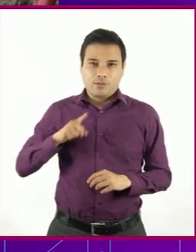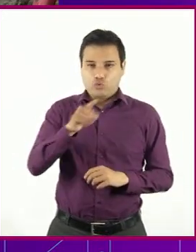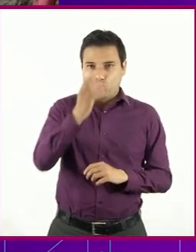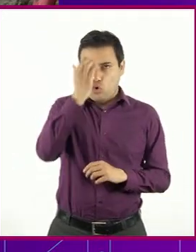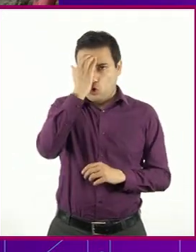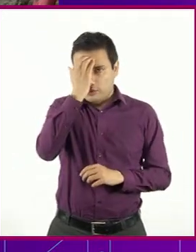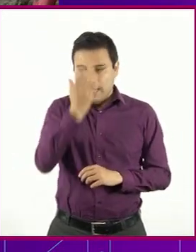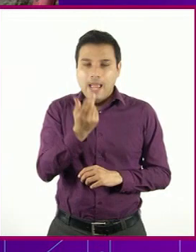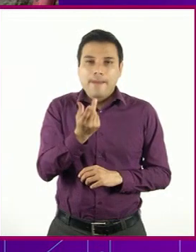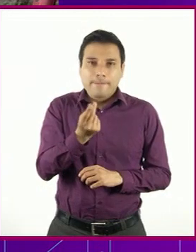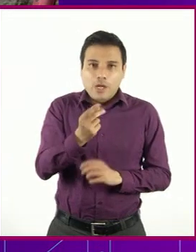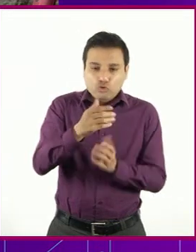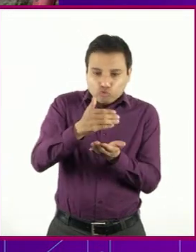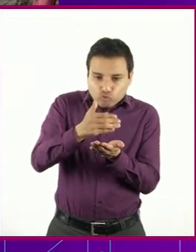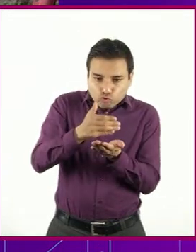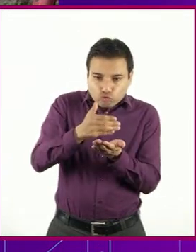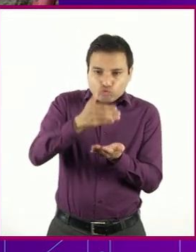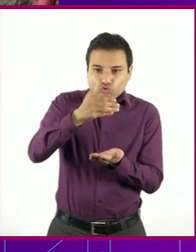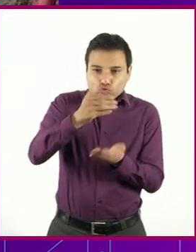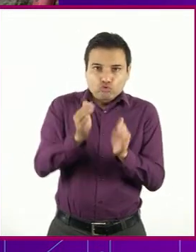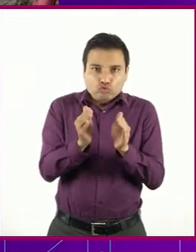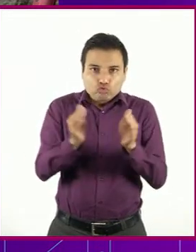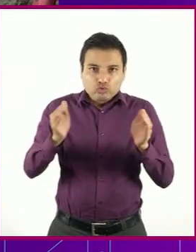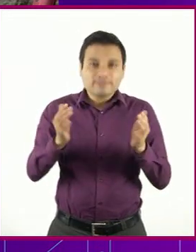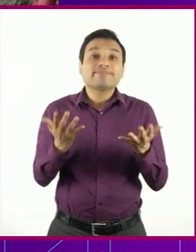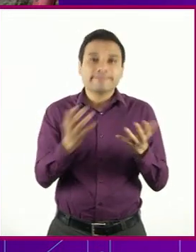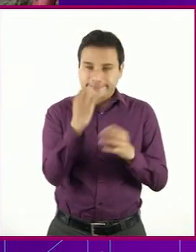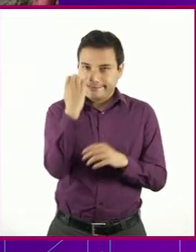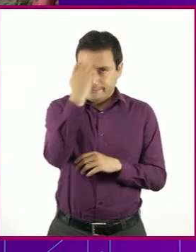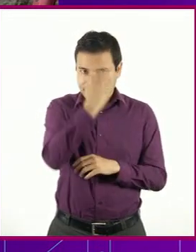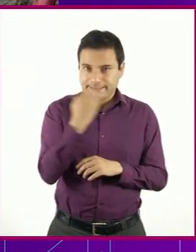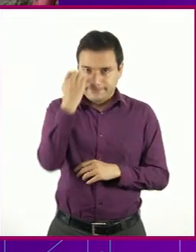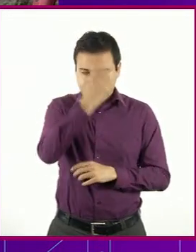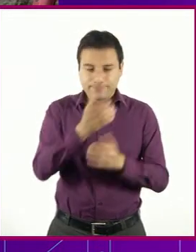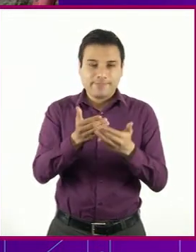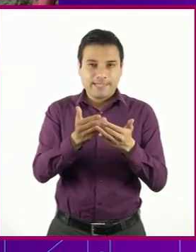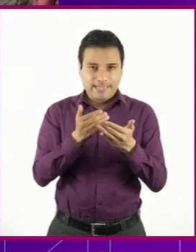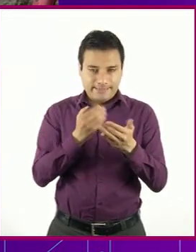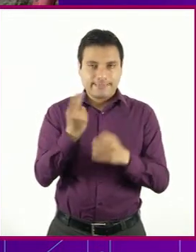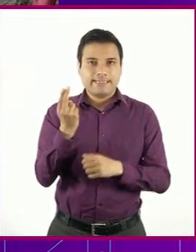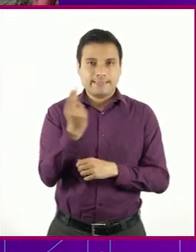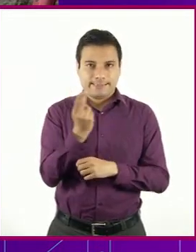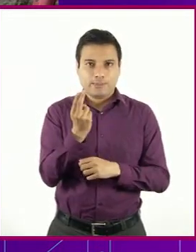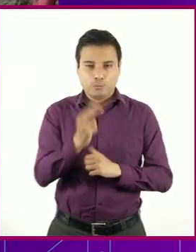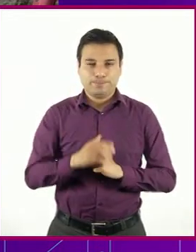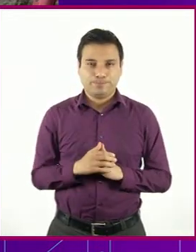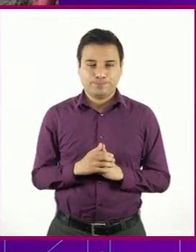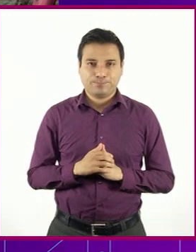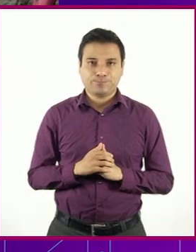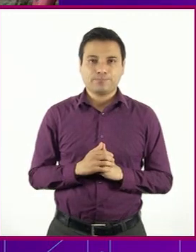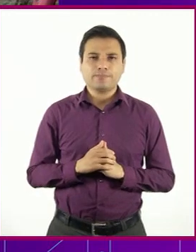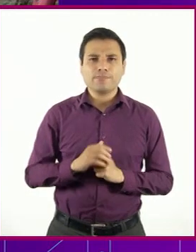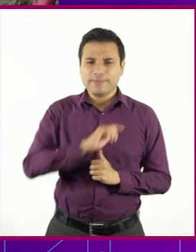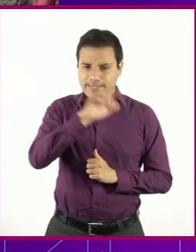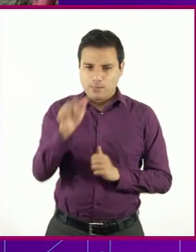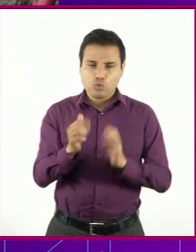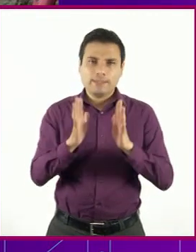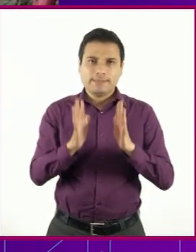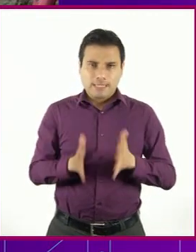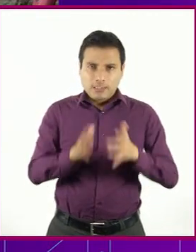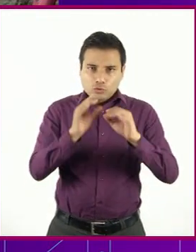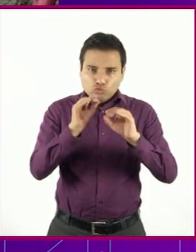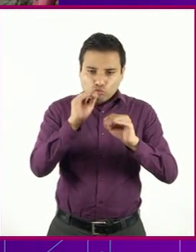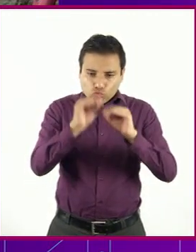tanto la altura como lo largo que vamos a tener en cada paciente para poder diseñar el carrito de